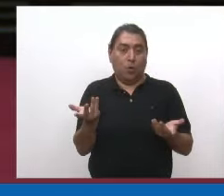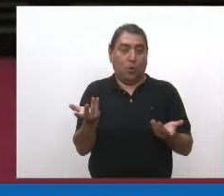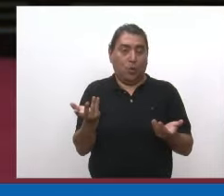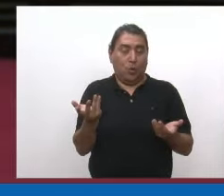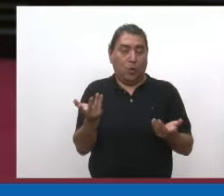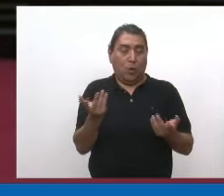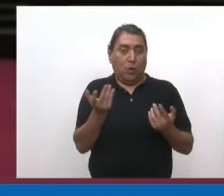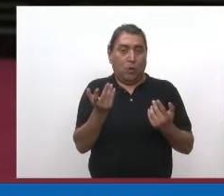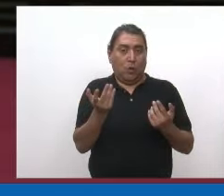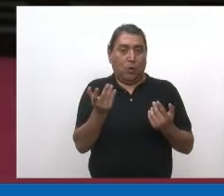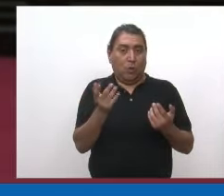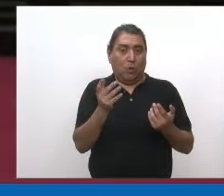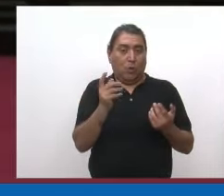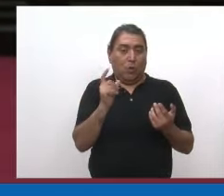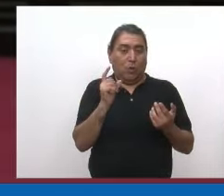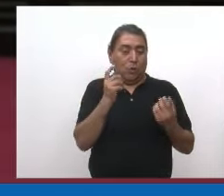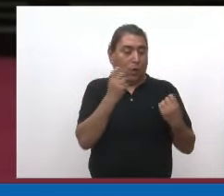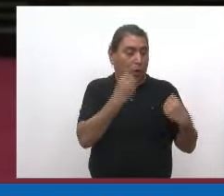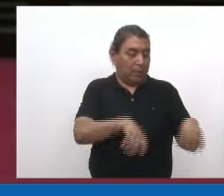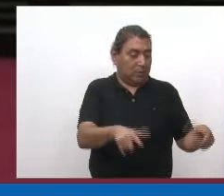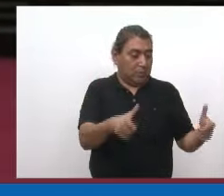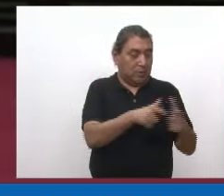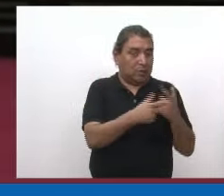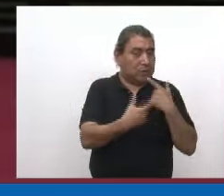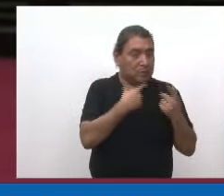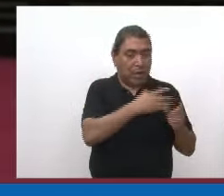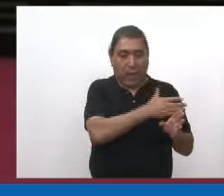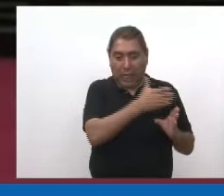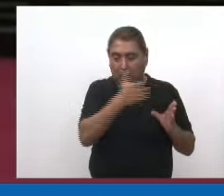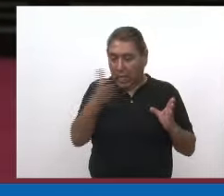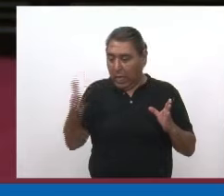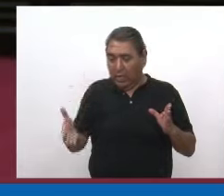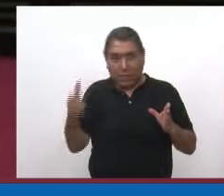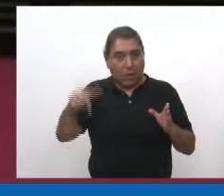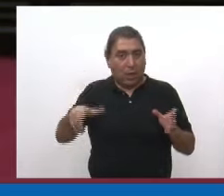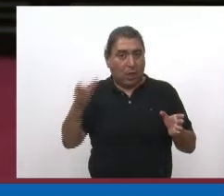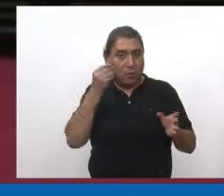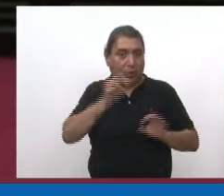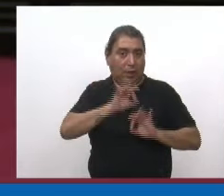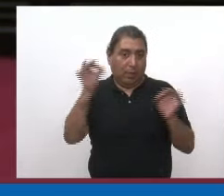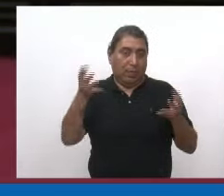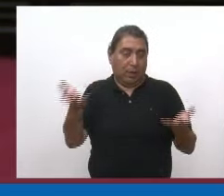venimos hablando durante el día de hoy, no vive en Argentina, vive en una realidad paralela.